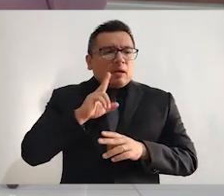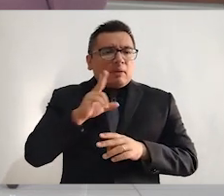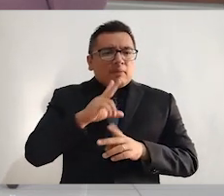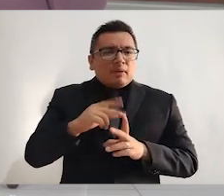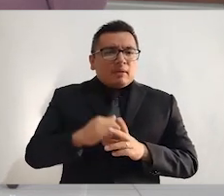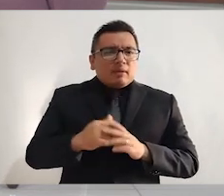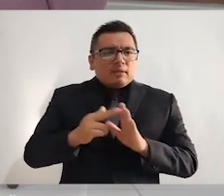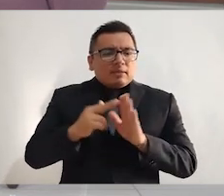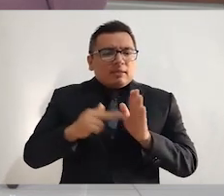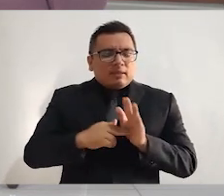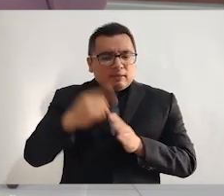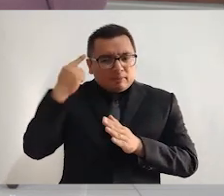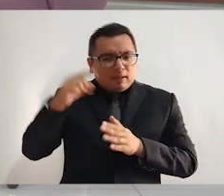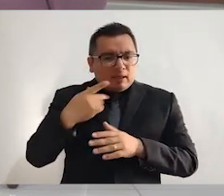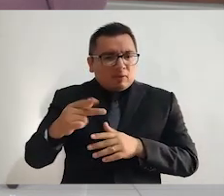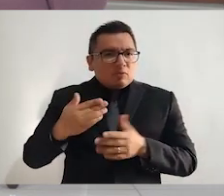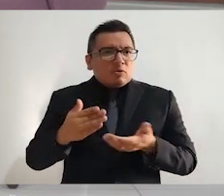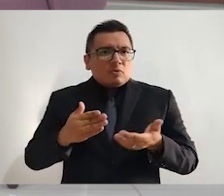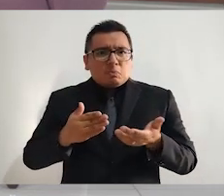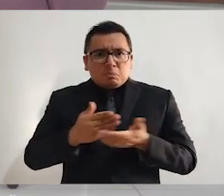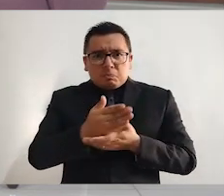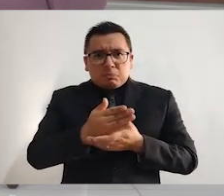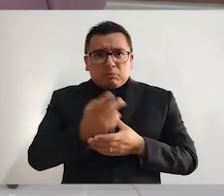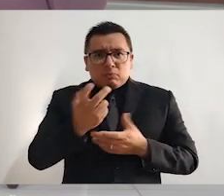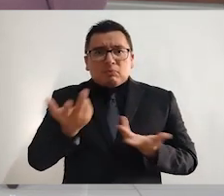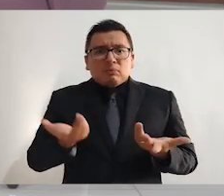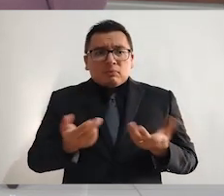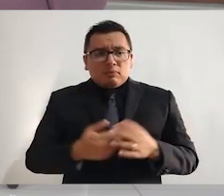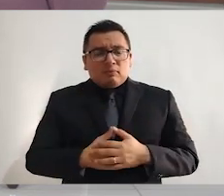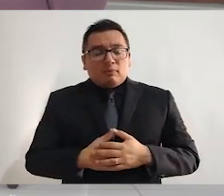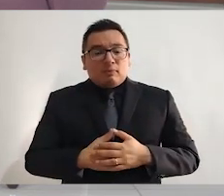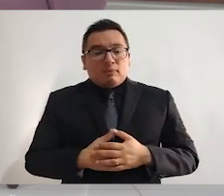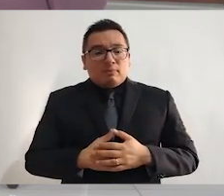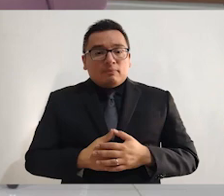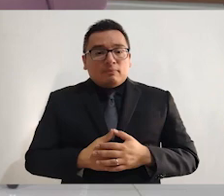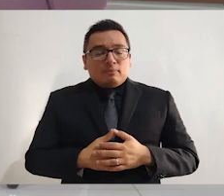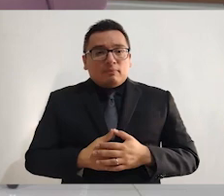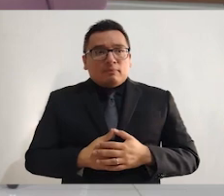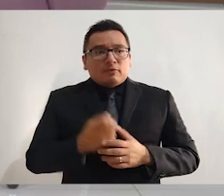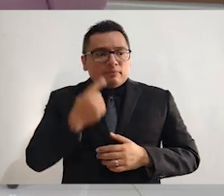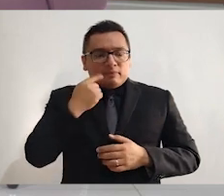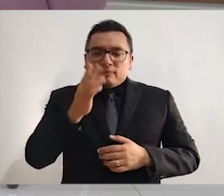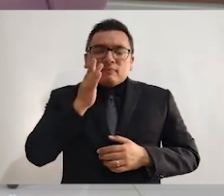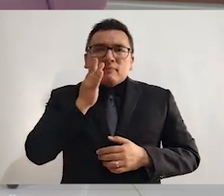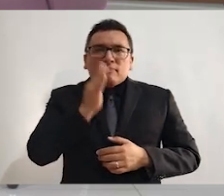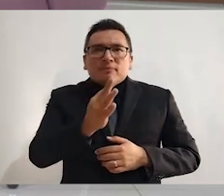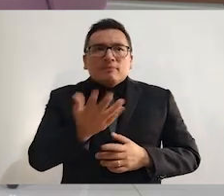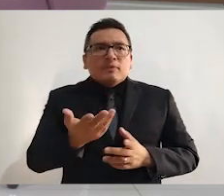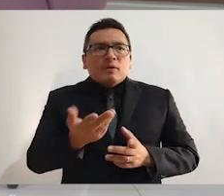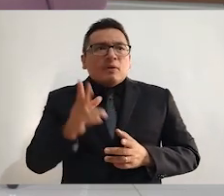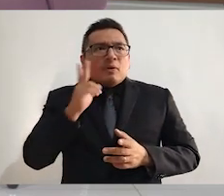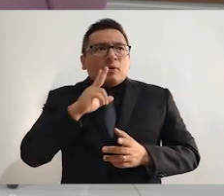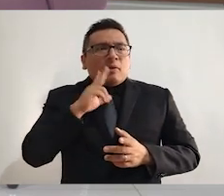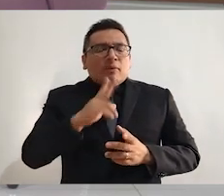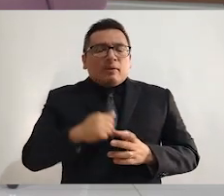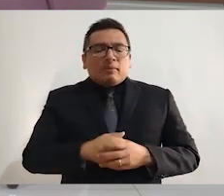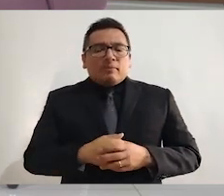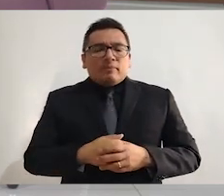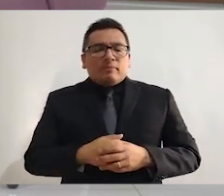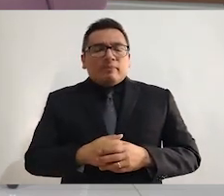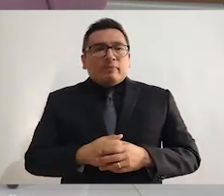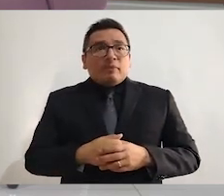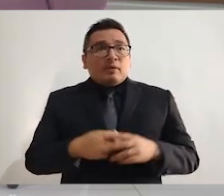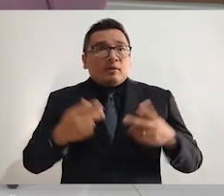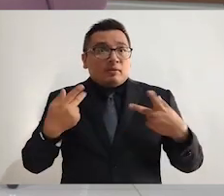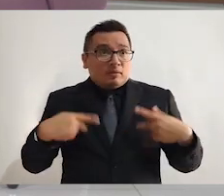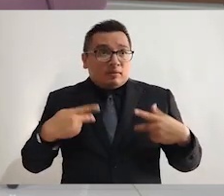momento de que estas personas ingresan, y también sobre todo desde un aspecto bien básico y bien fundamental, cómo